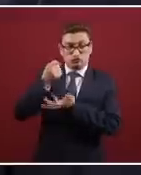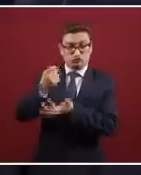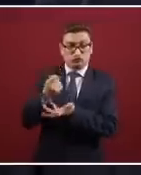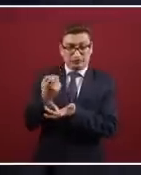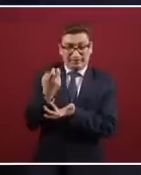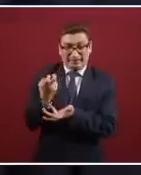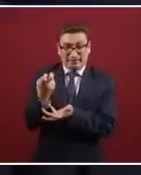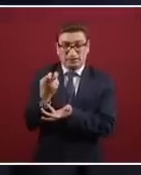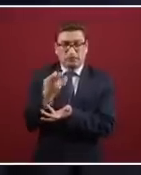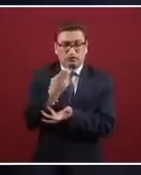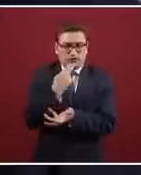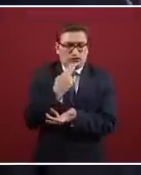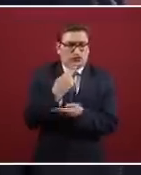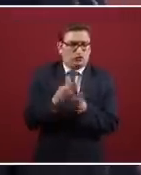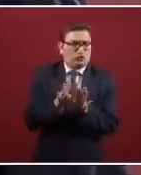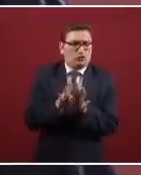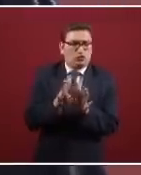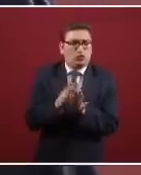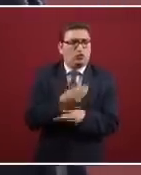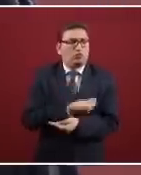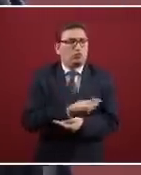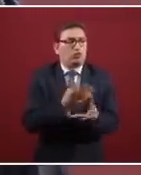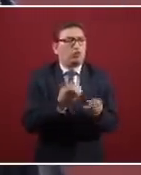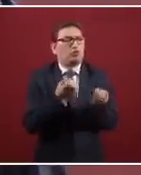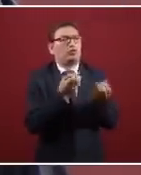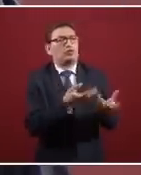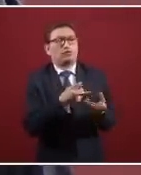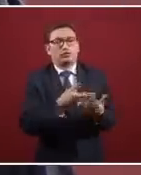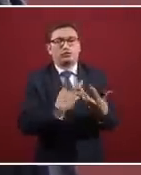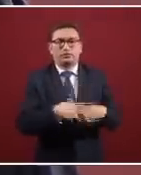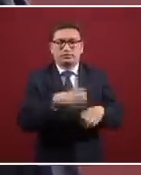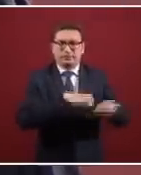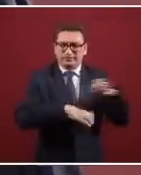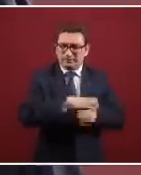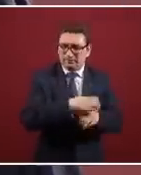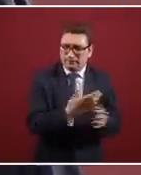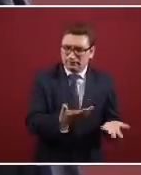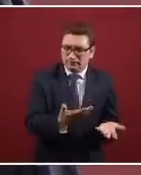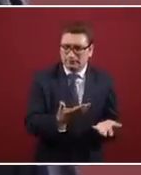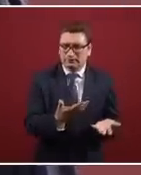se transferían a las empresas.